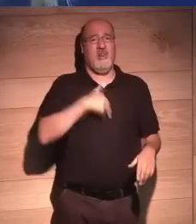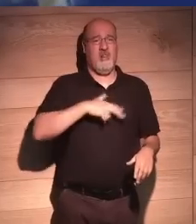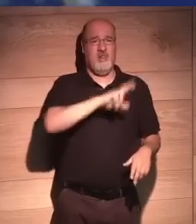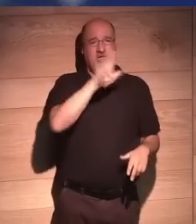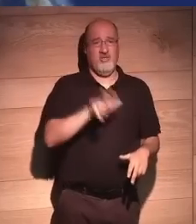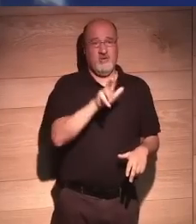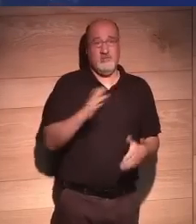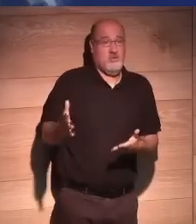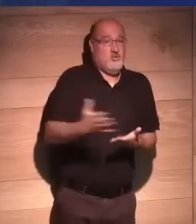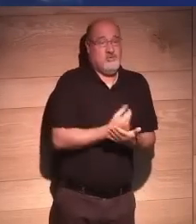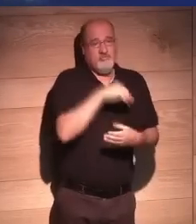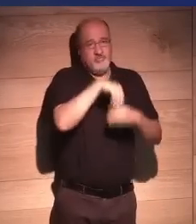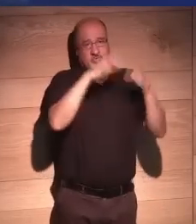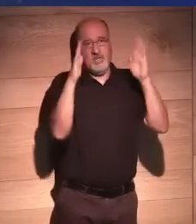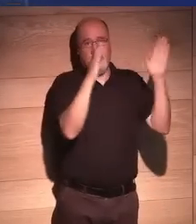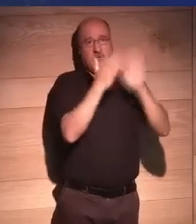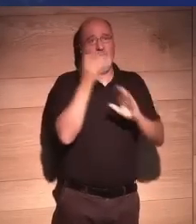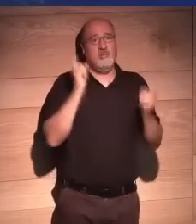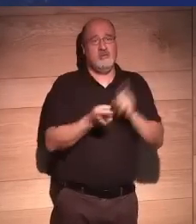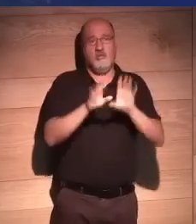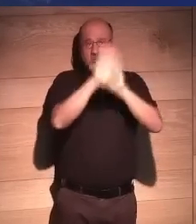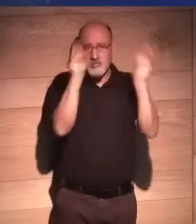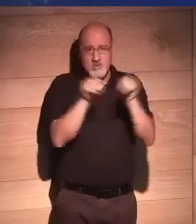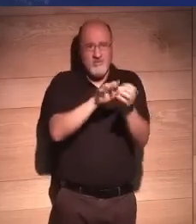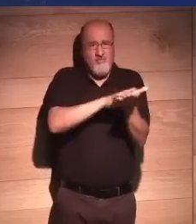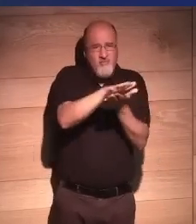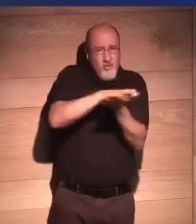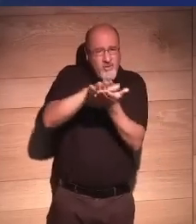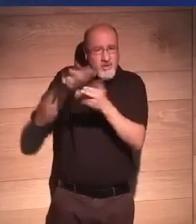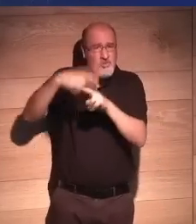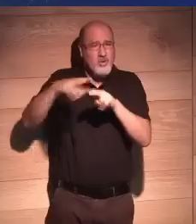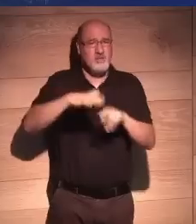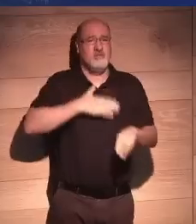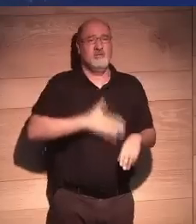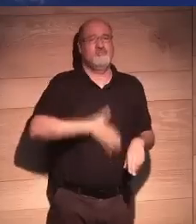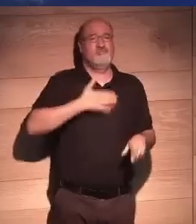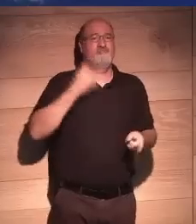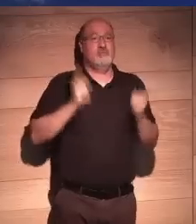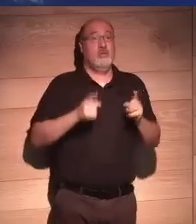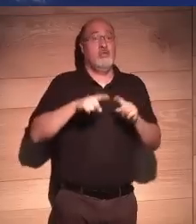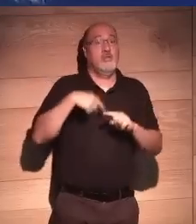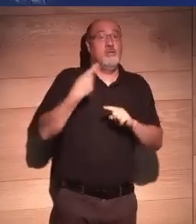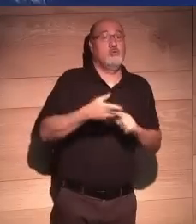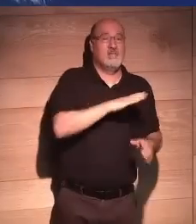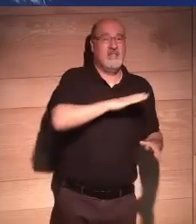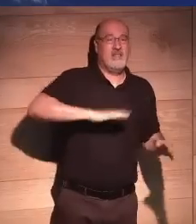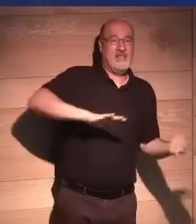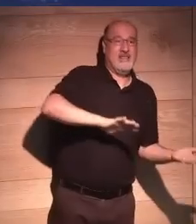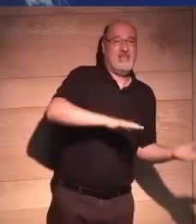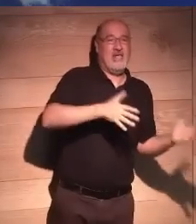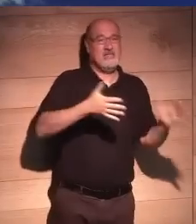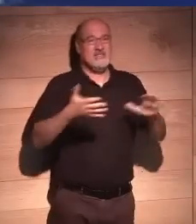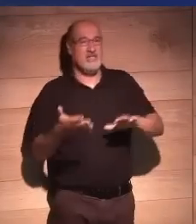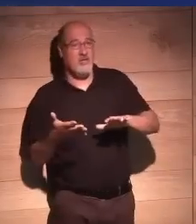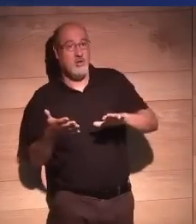Pero estaba todo, funcionaba así en toda la dictadura. Por eso te digo que a partir de cuando empezó la transición realmente, que fue una